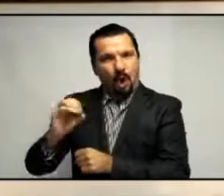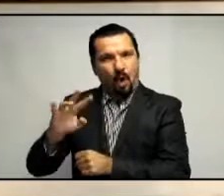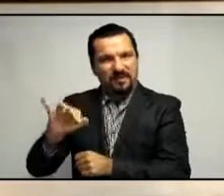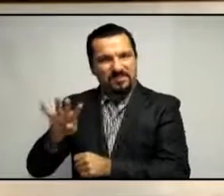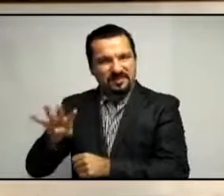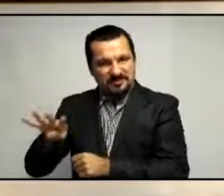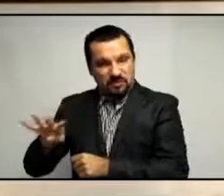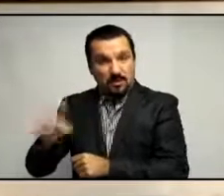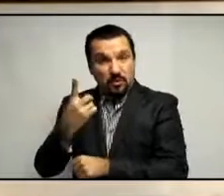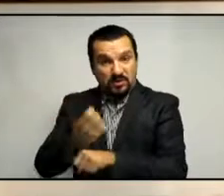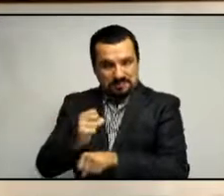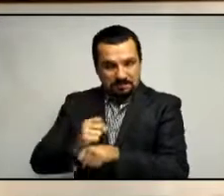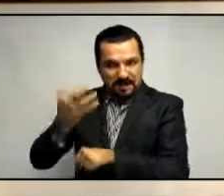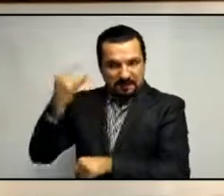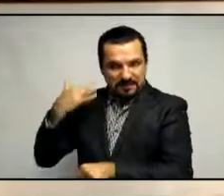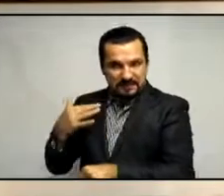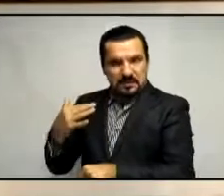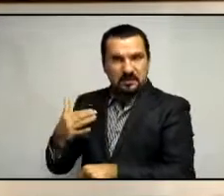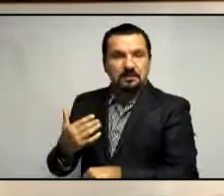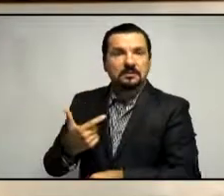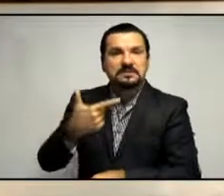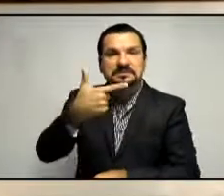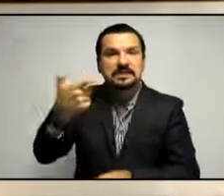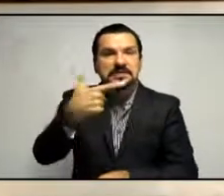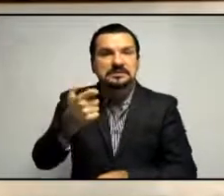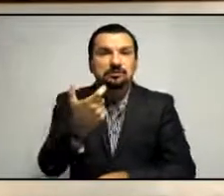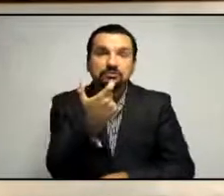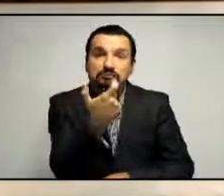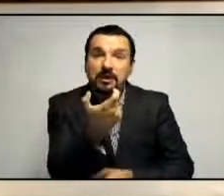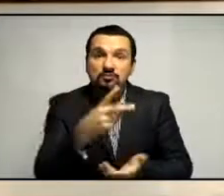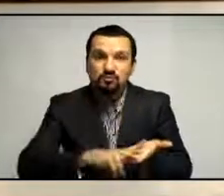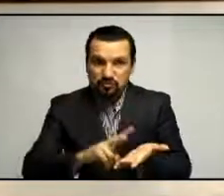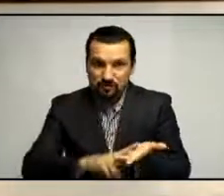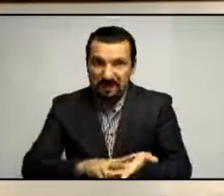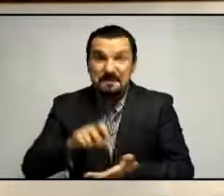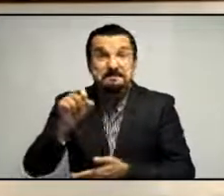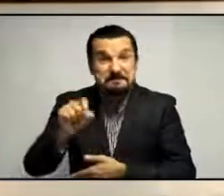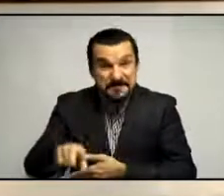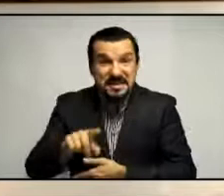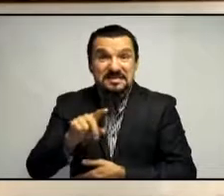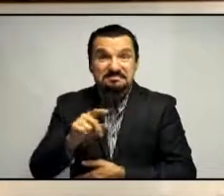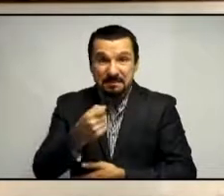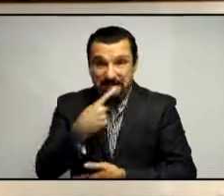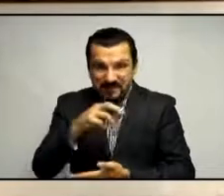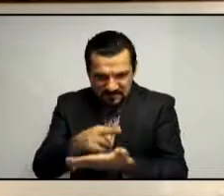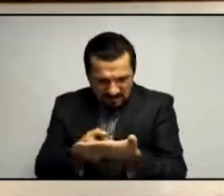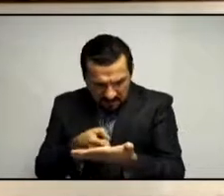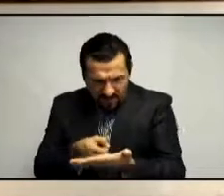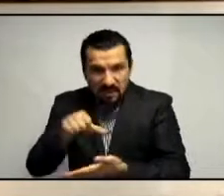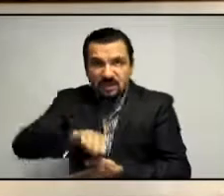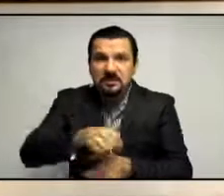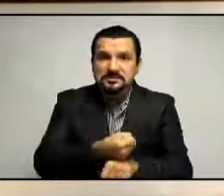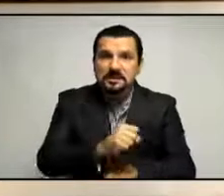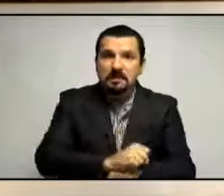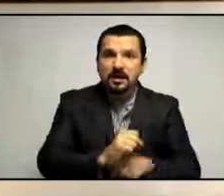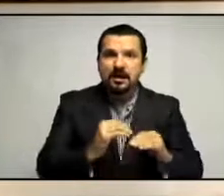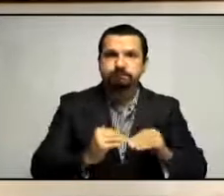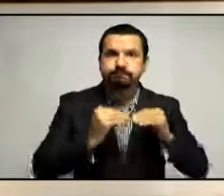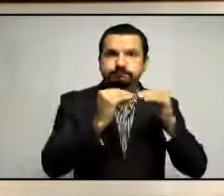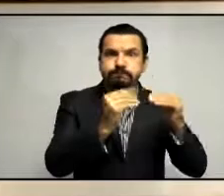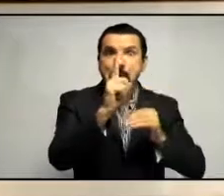semana pasada estaba en 700 pesos. Ese mismo medicamento esta semana ya subió